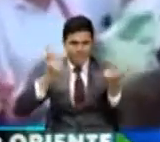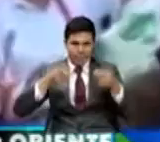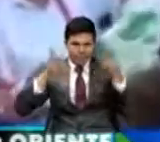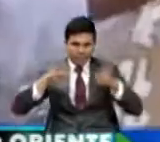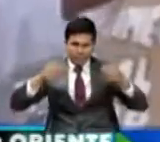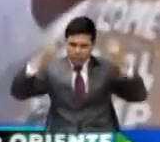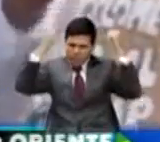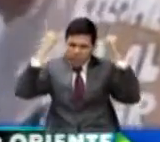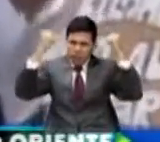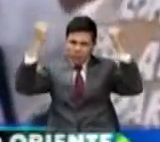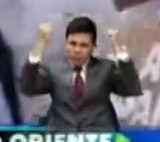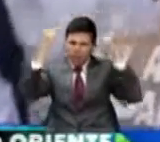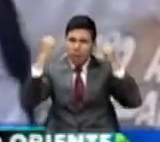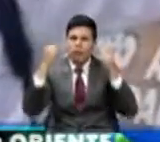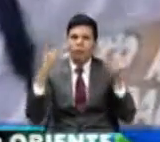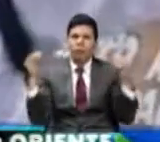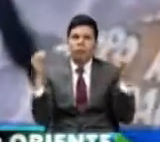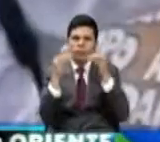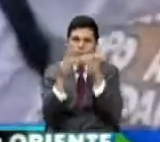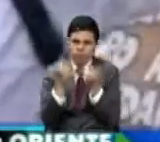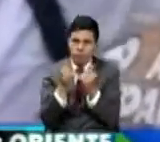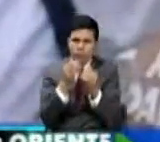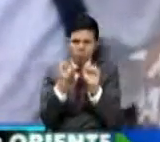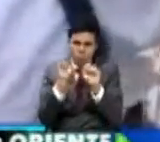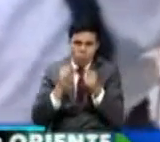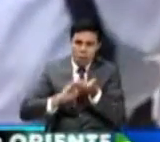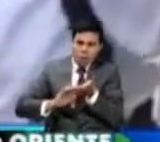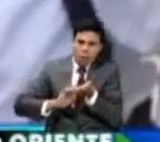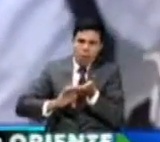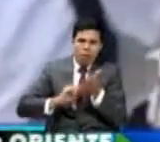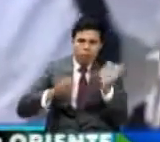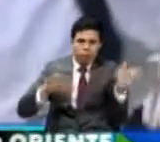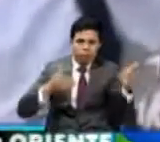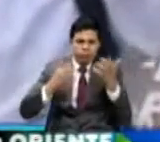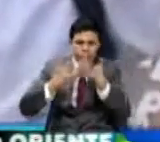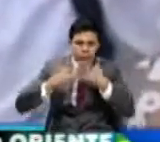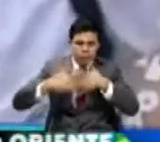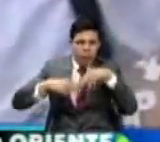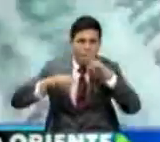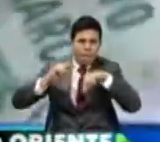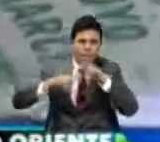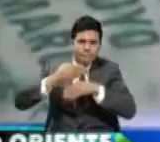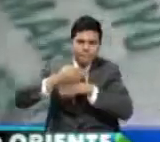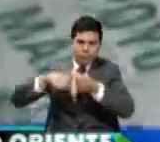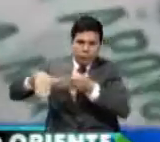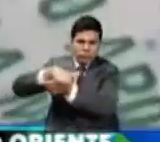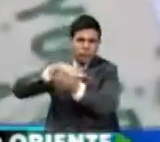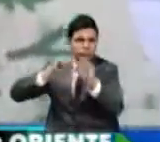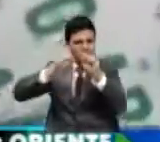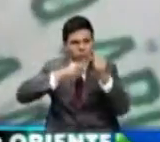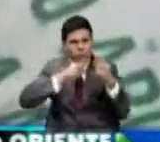cumplió. Ahora quedan a la espera del avance de las obras del acueducto que le permita a la ciudad garantizar el preciado.